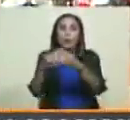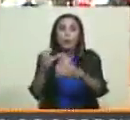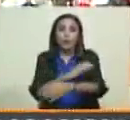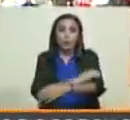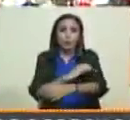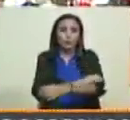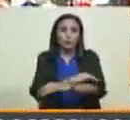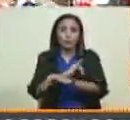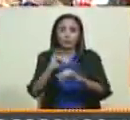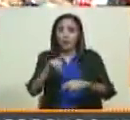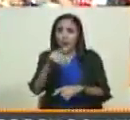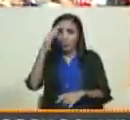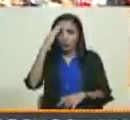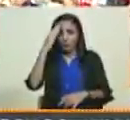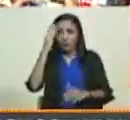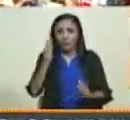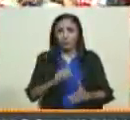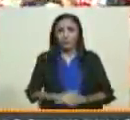oposición.